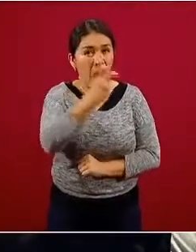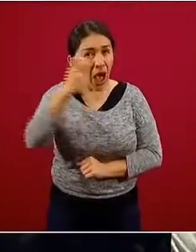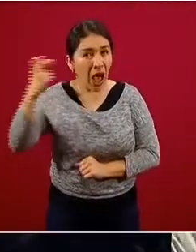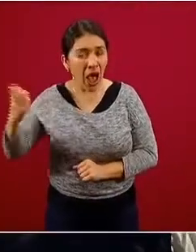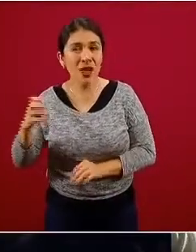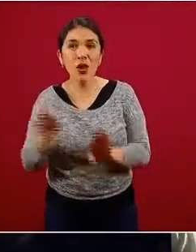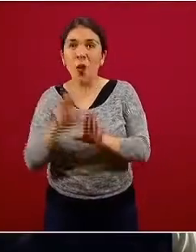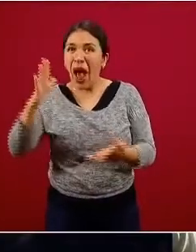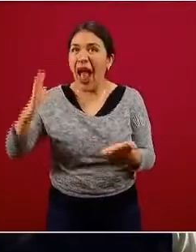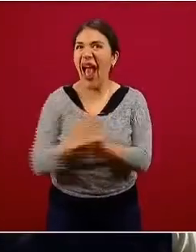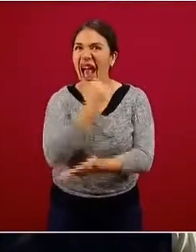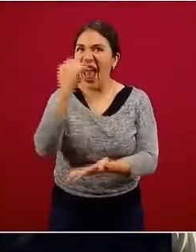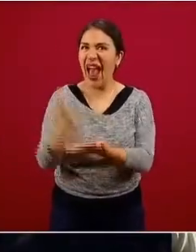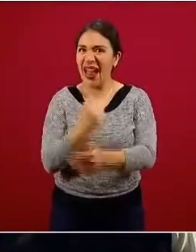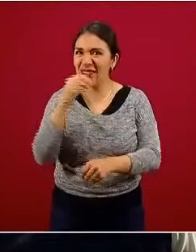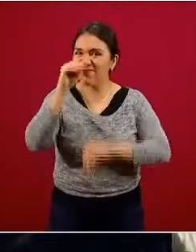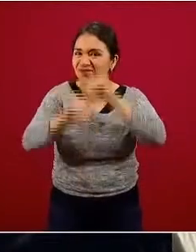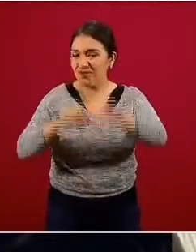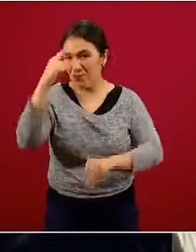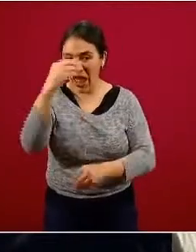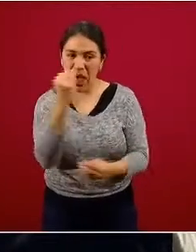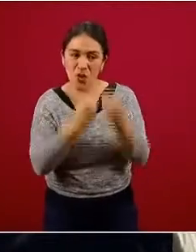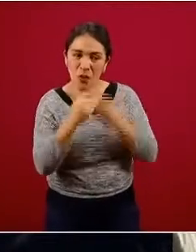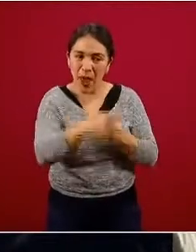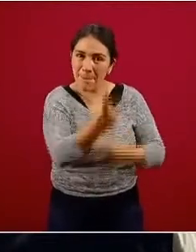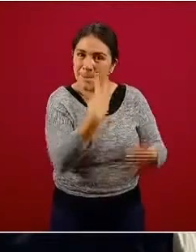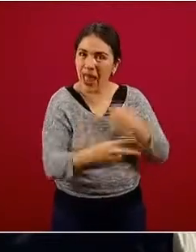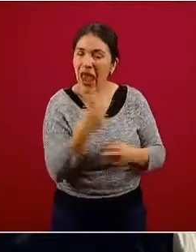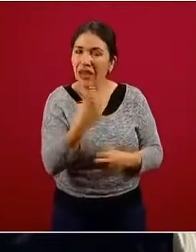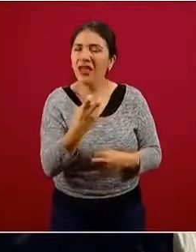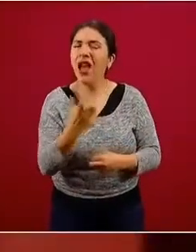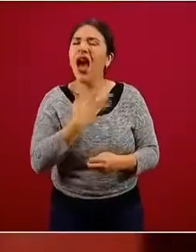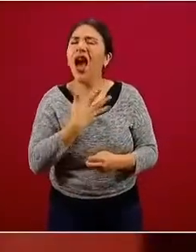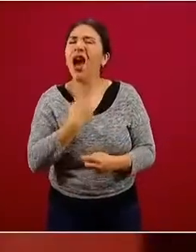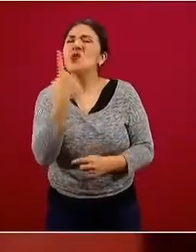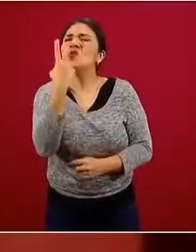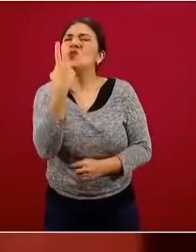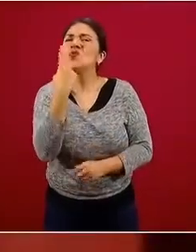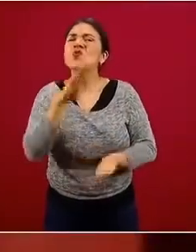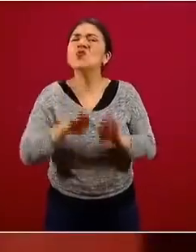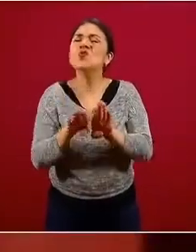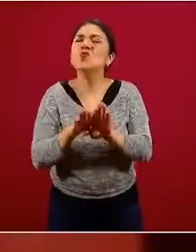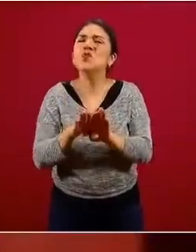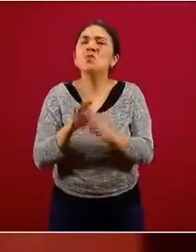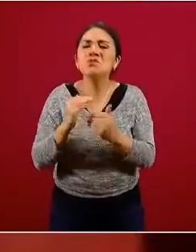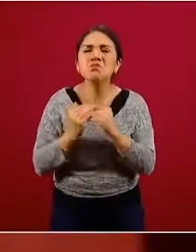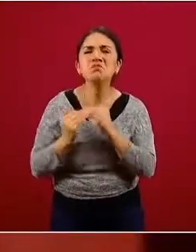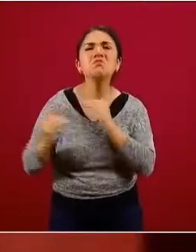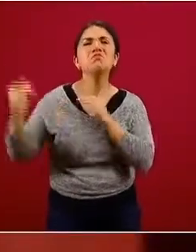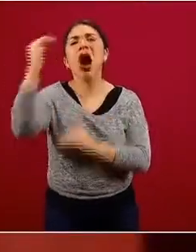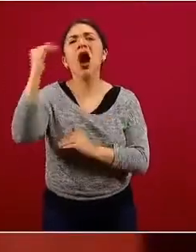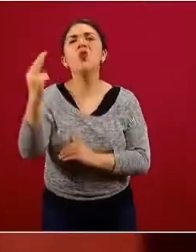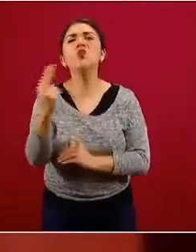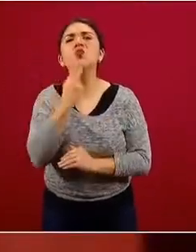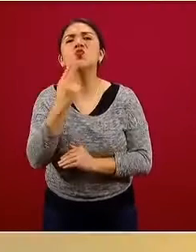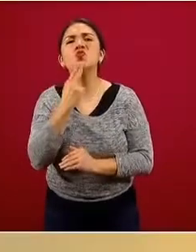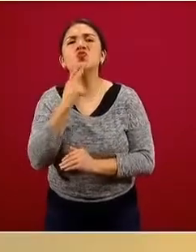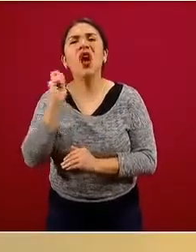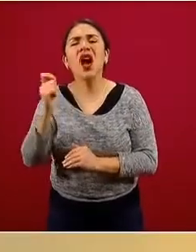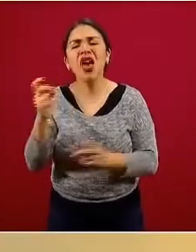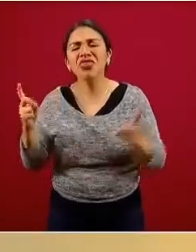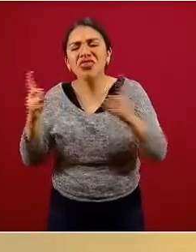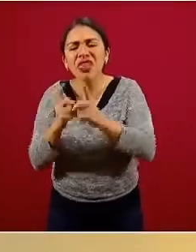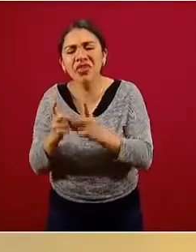estas conquistas de nuestro sistema alimentario se ven opacadas por el aumento en el consumo de dietas